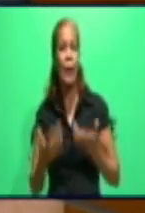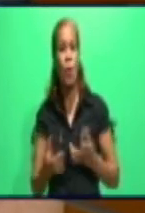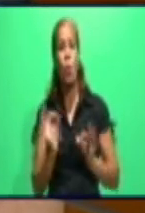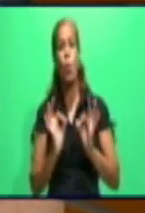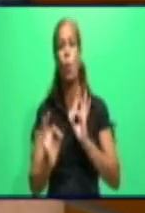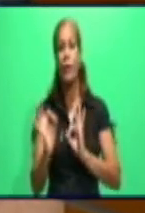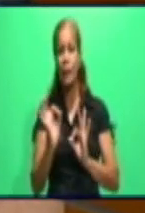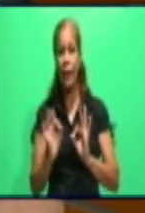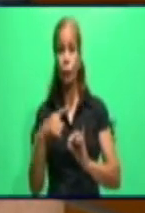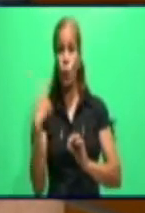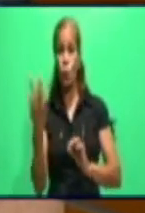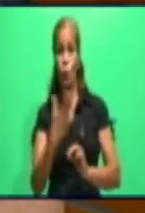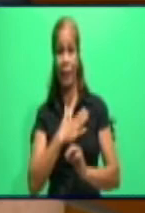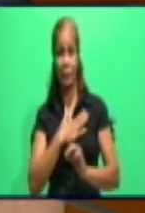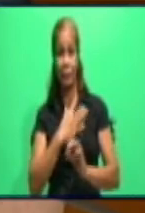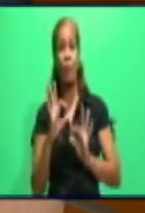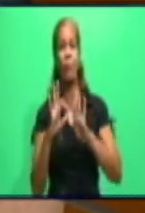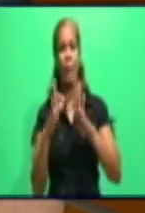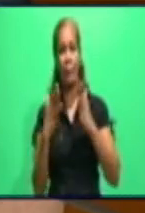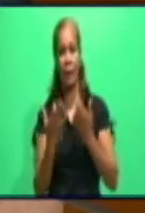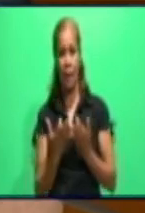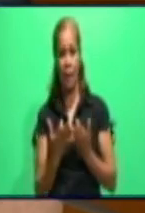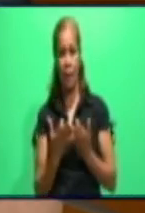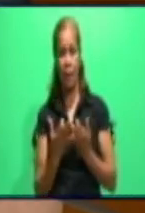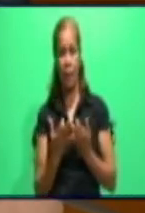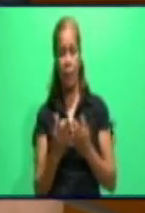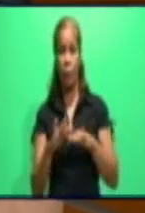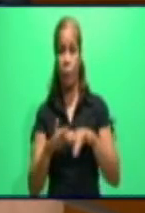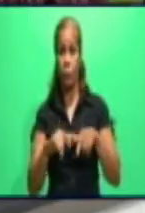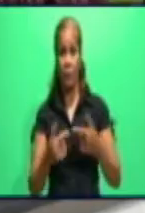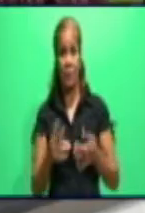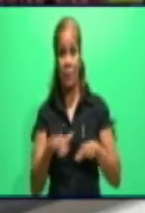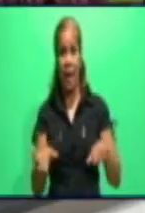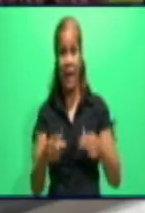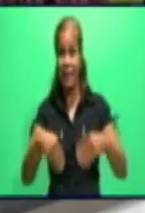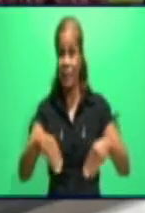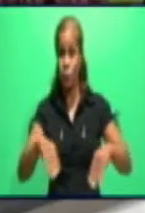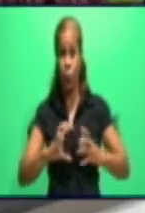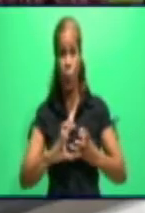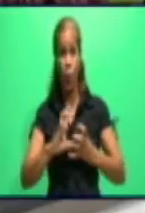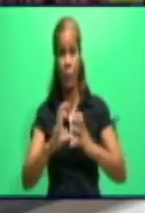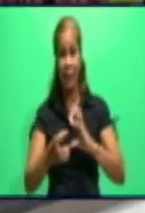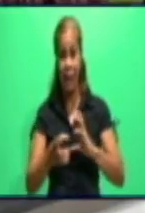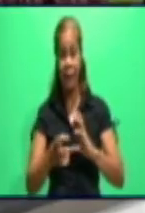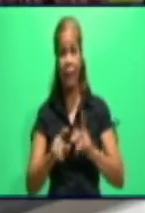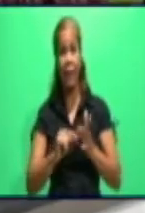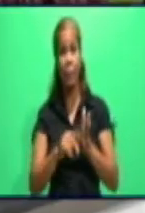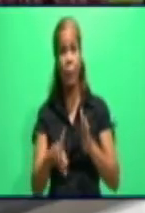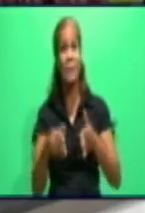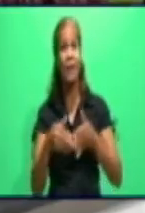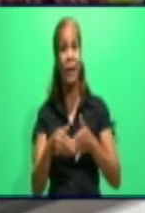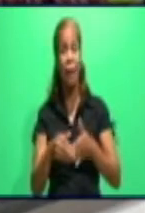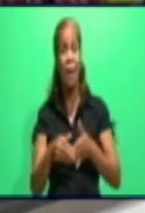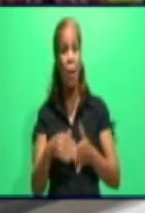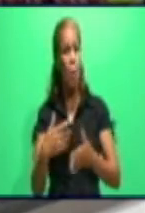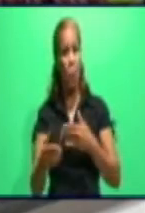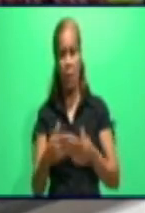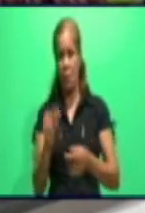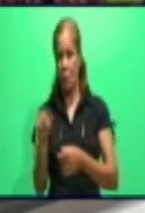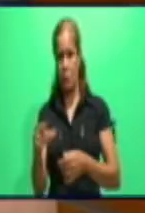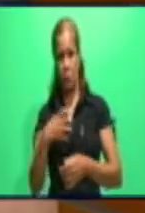cuidando nos porque ya en el estado en que estamos la situación epidemiológica que estamos todos estamos en peligro y en